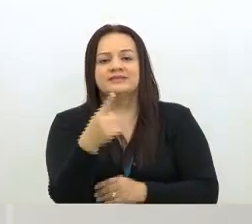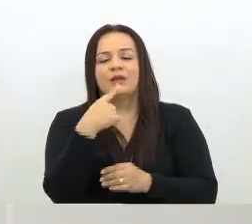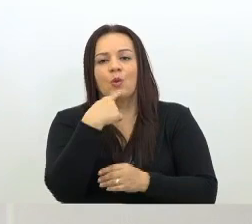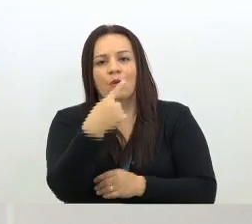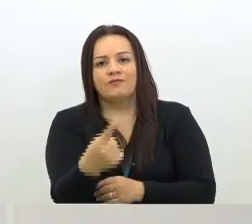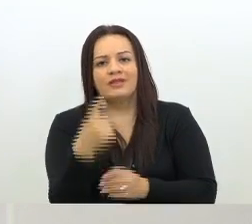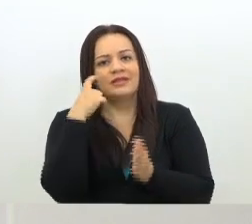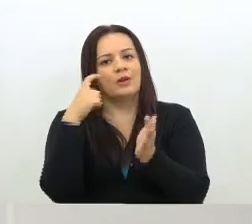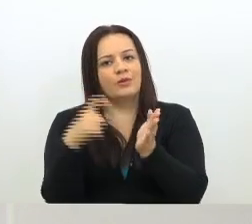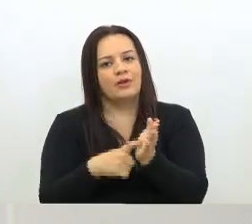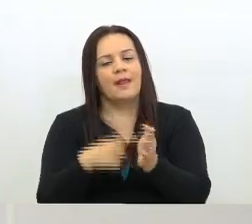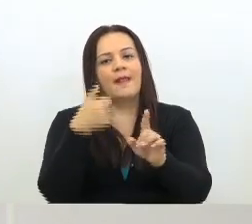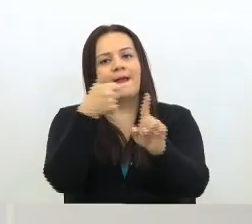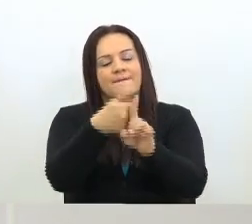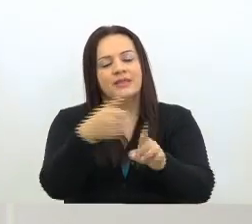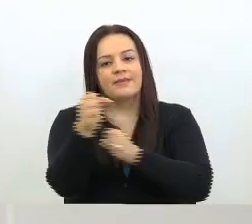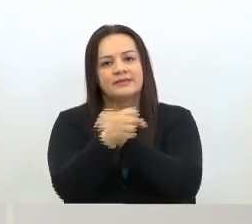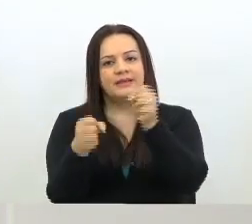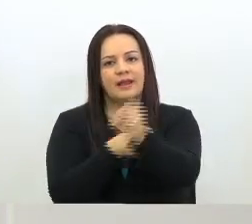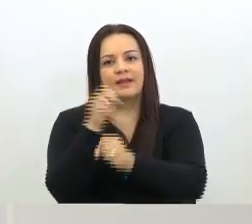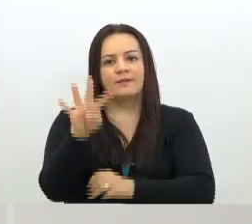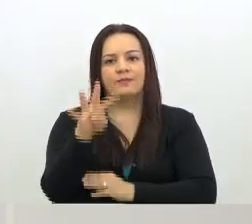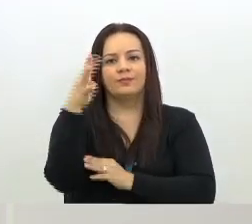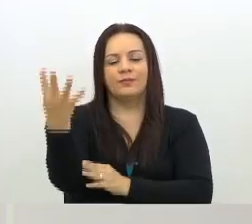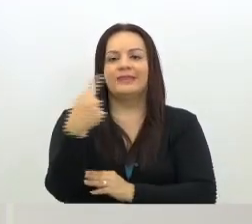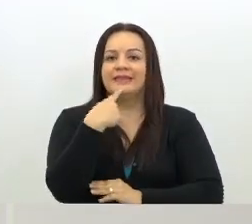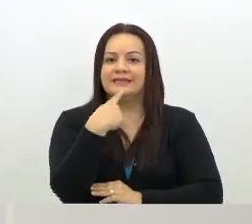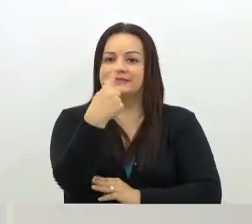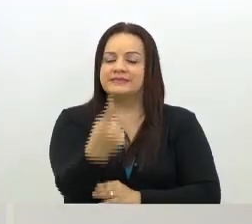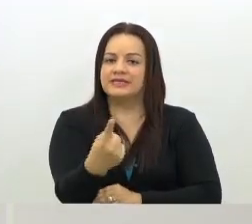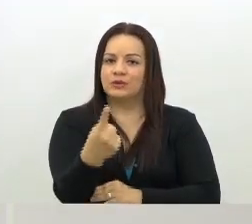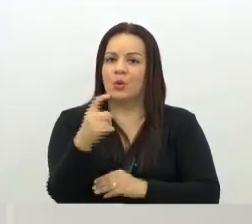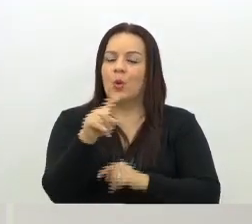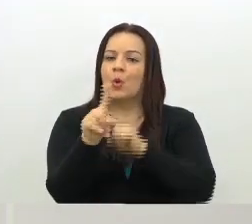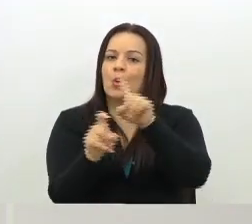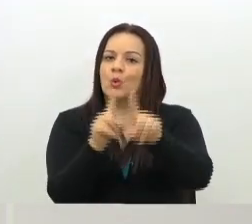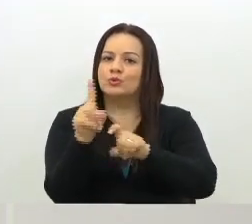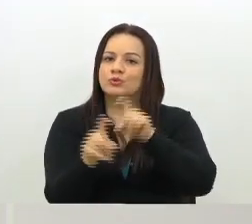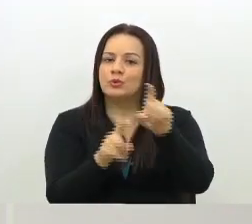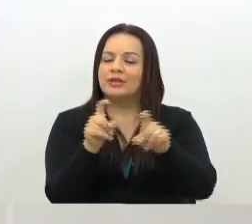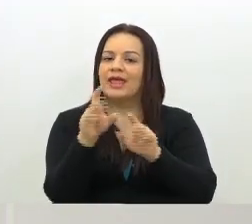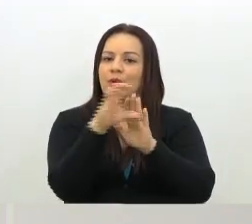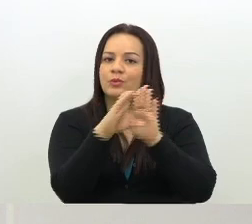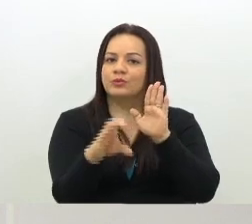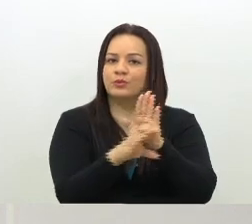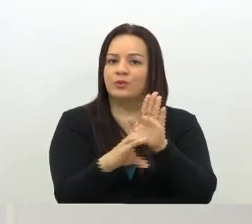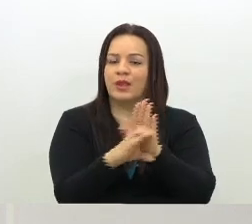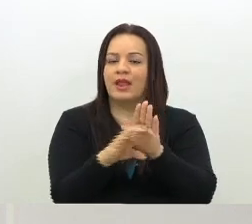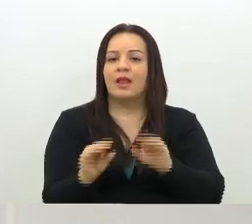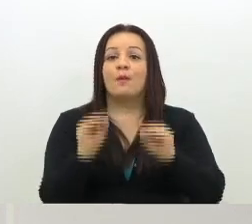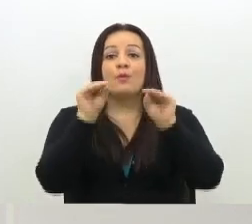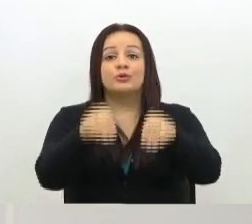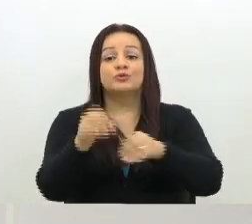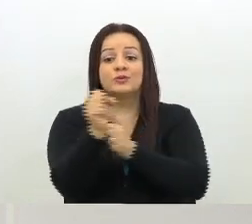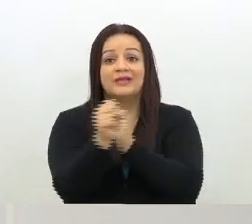propia Sala Constitucional. Cito la consulta de constitucionalidad. La posición de la